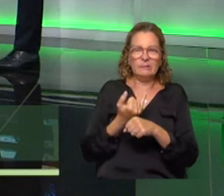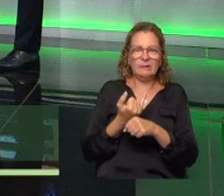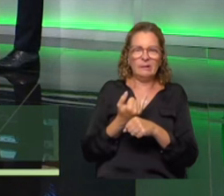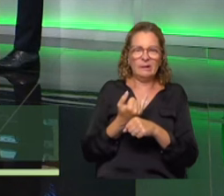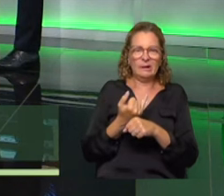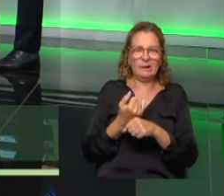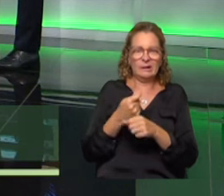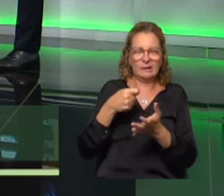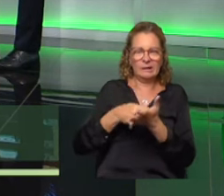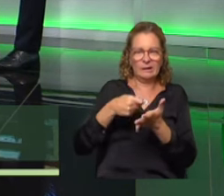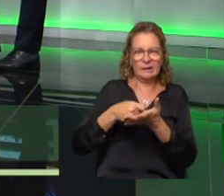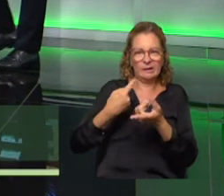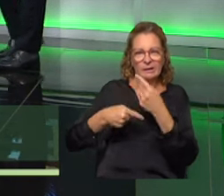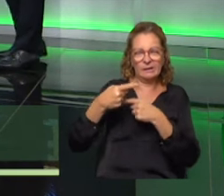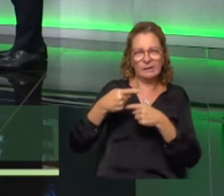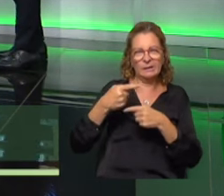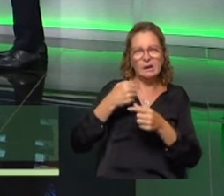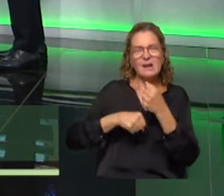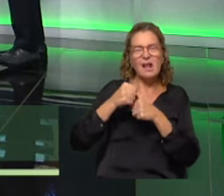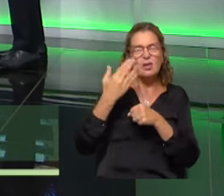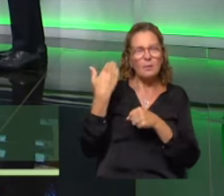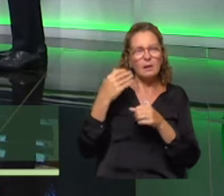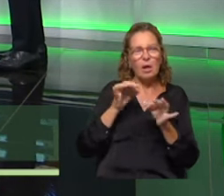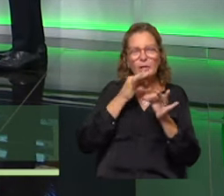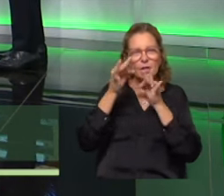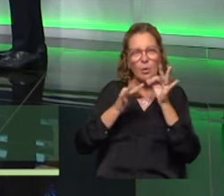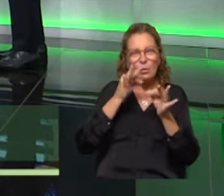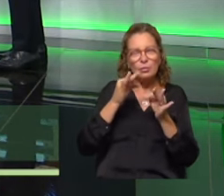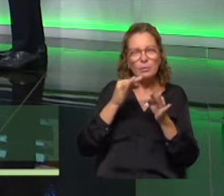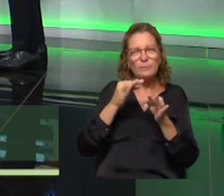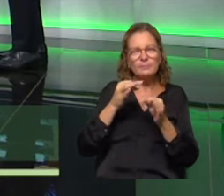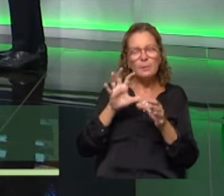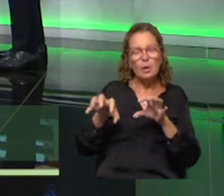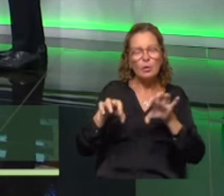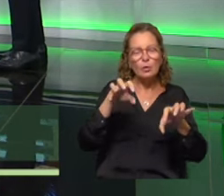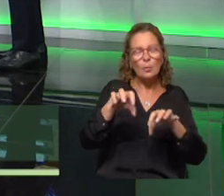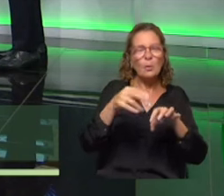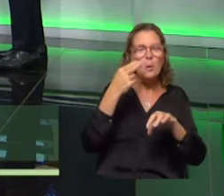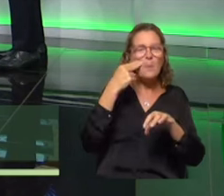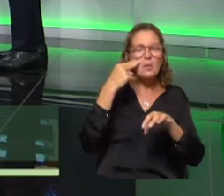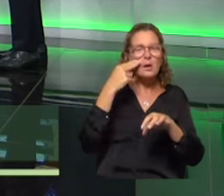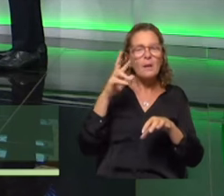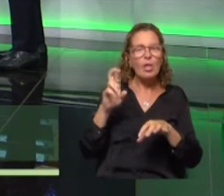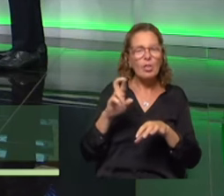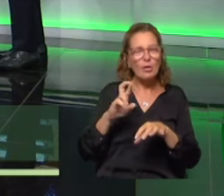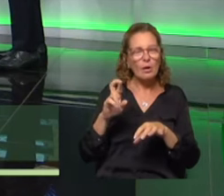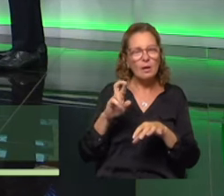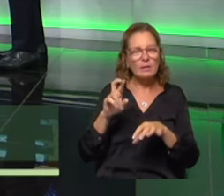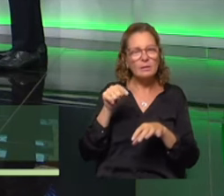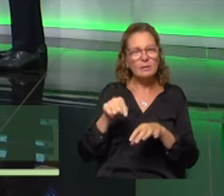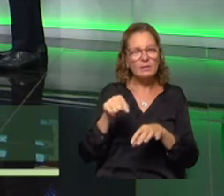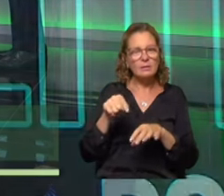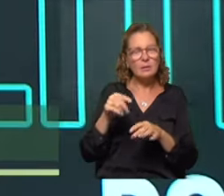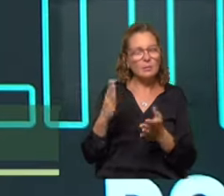al atraso cambiario. Ajá. En el discurso del año pasado él hizo una mención a que bueno, había sectores que estaban teniendo problemas con el dólar, sí, y en este